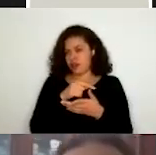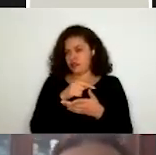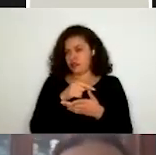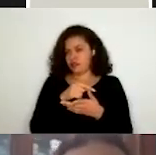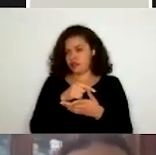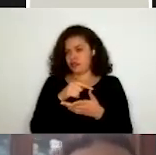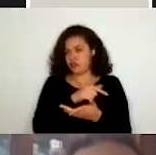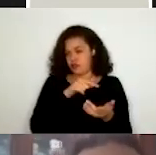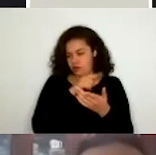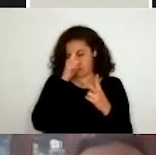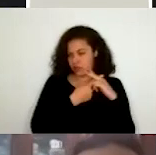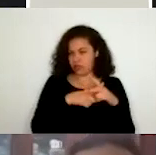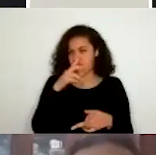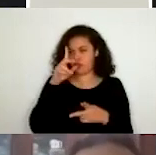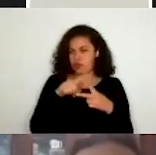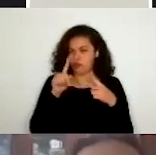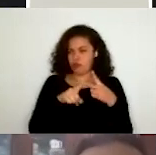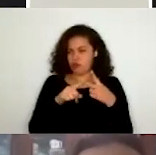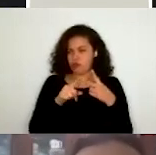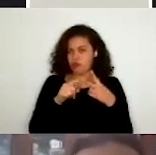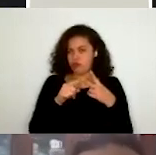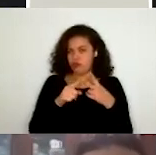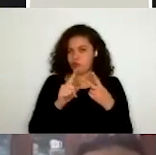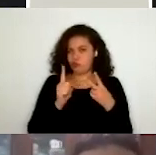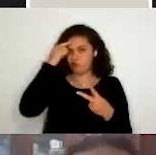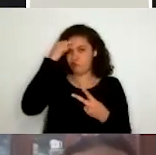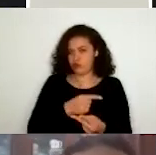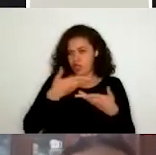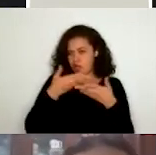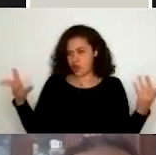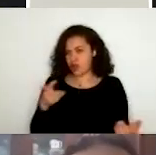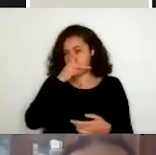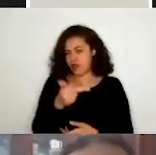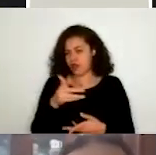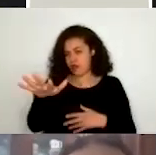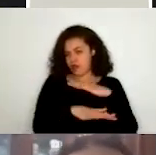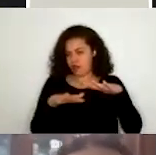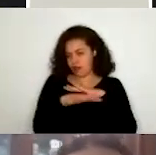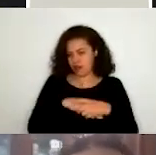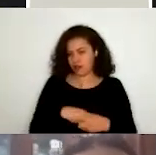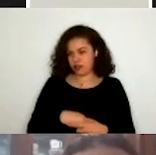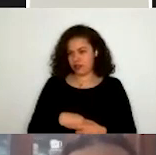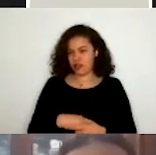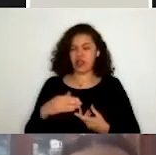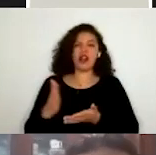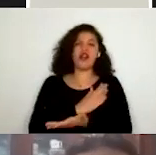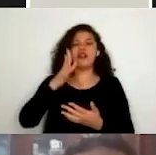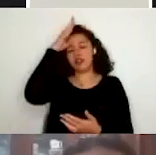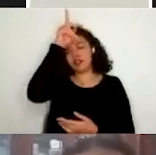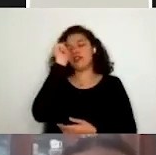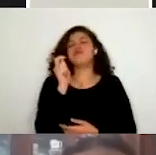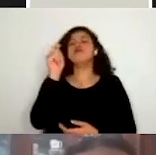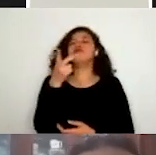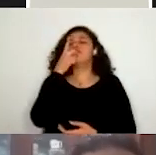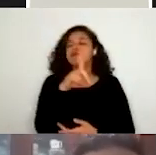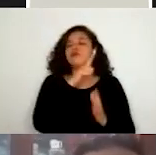Punto 2. Definiciones. Para efecto de los presentes términos de referencia, además de las definiciones que señalan la